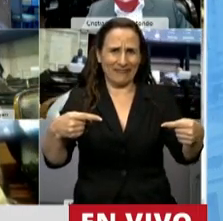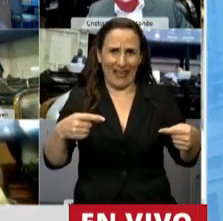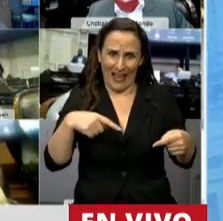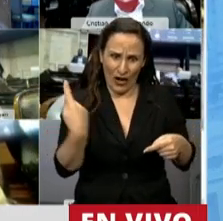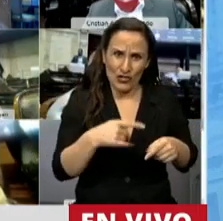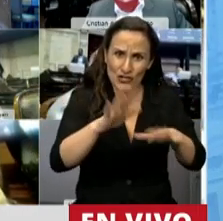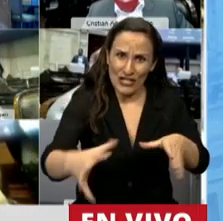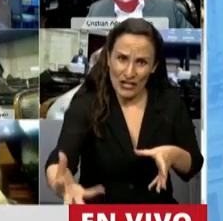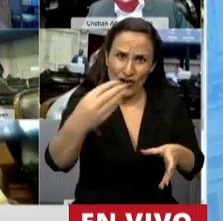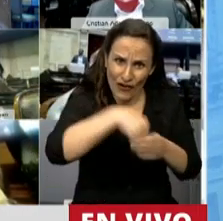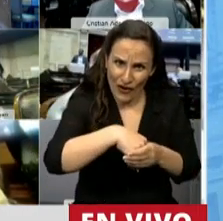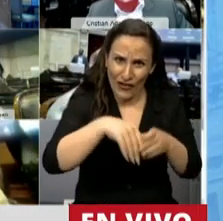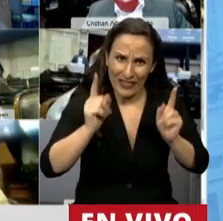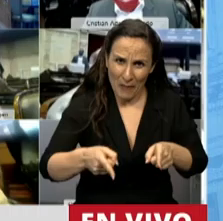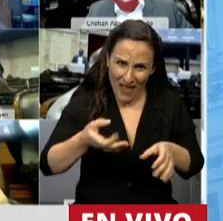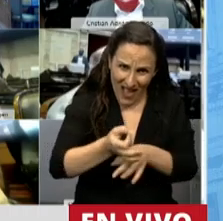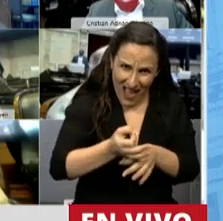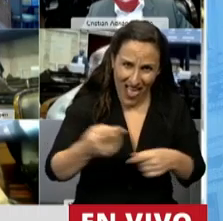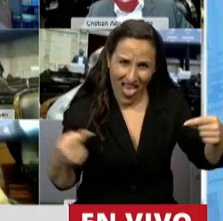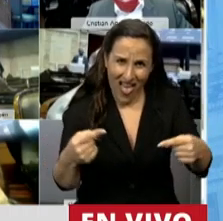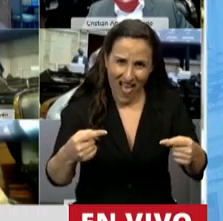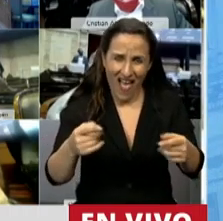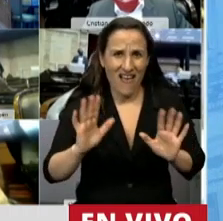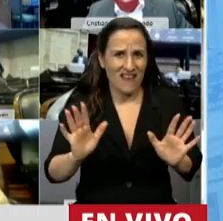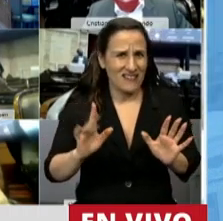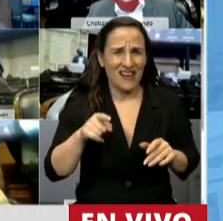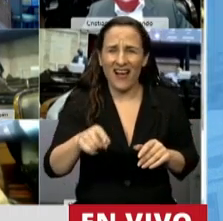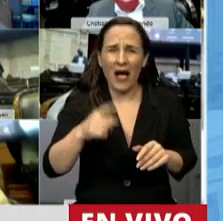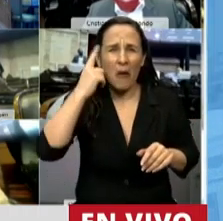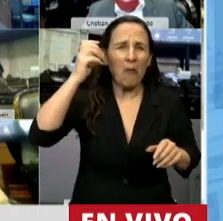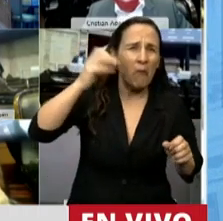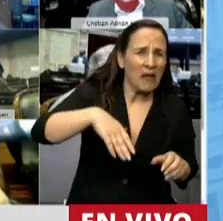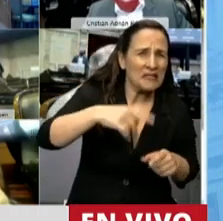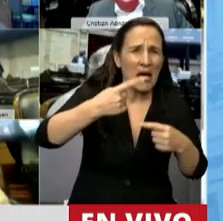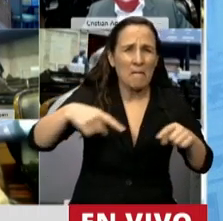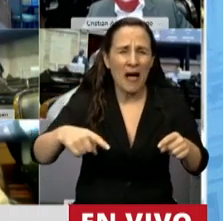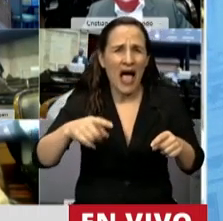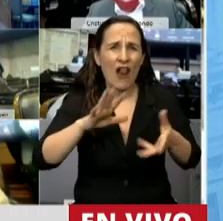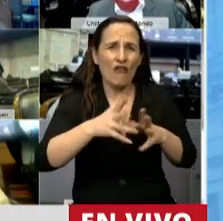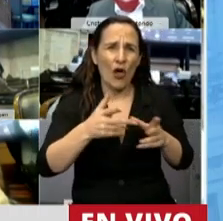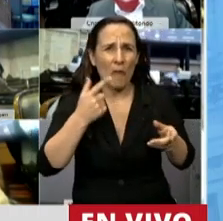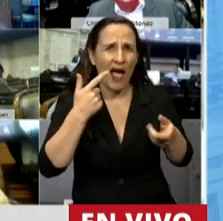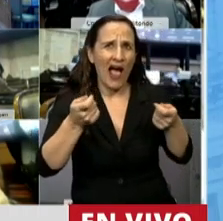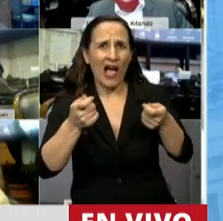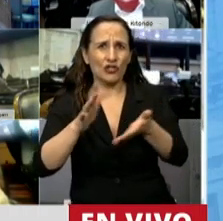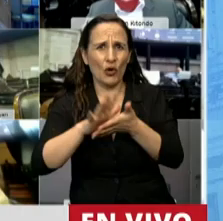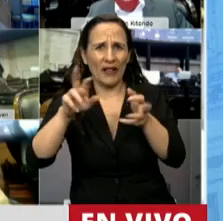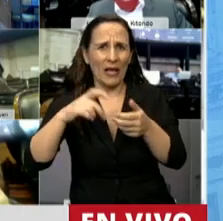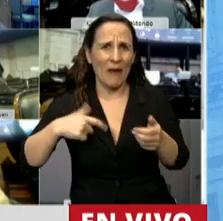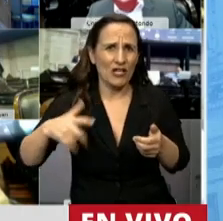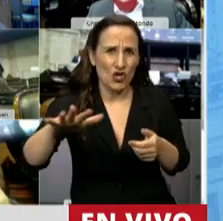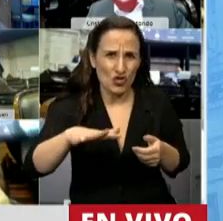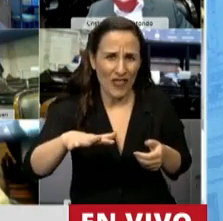La grieta no se cierra con prejuicios, simplificaciones maliciosas y lecturas maniqueas de la sociedad. En